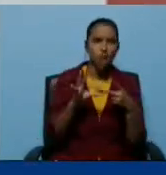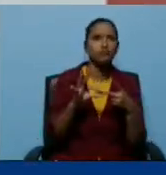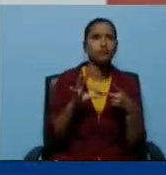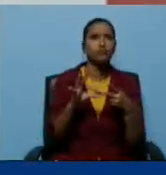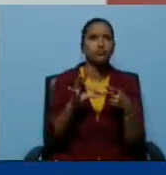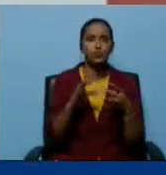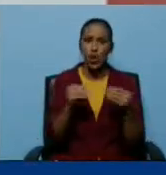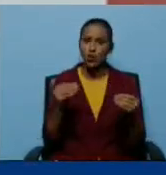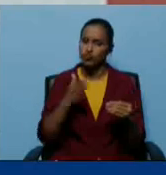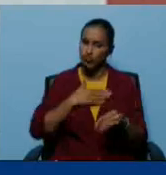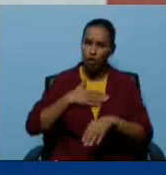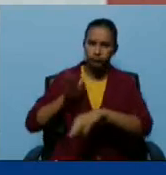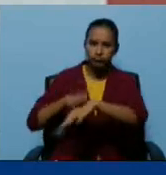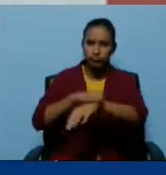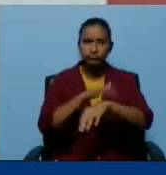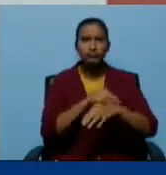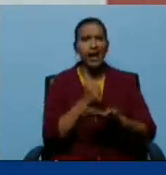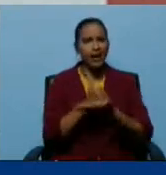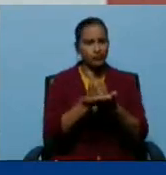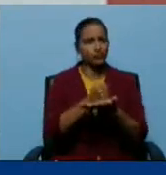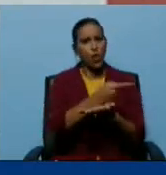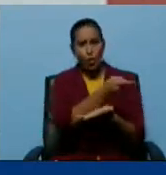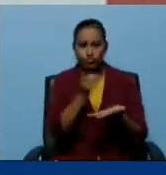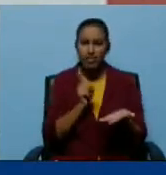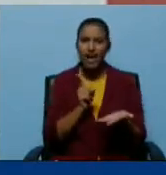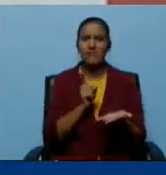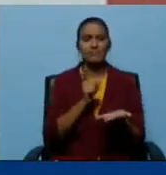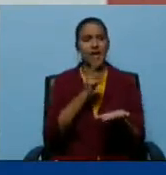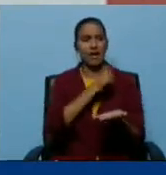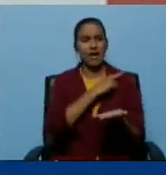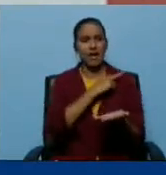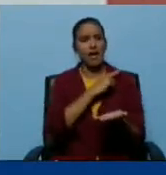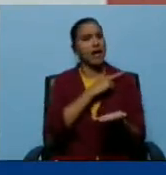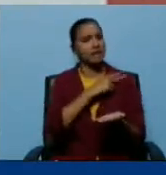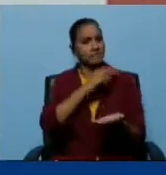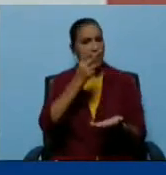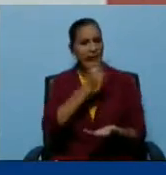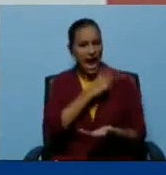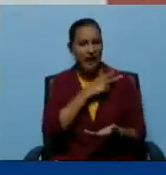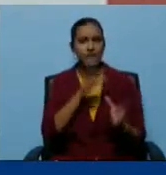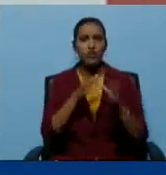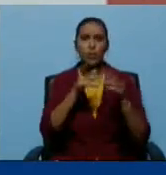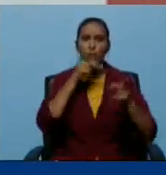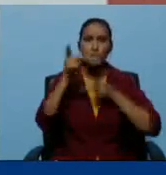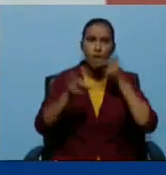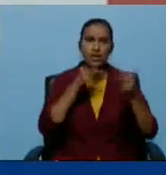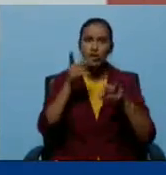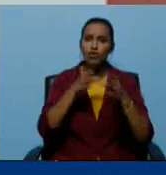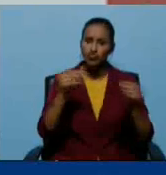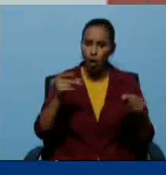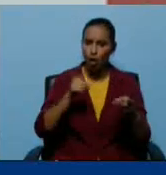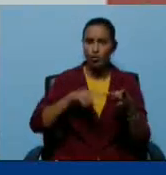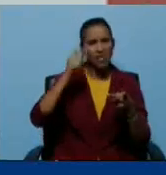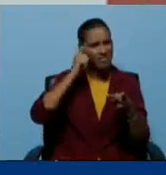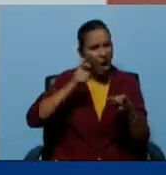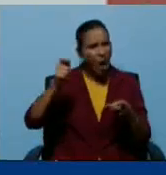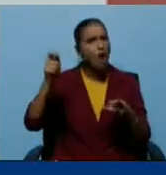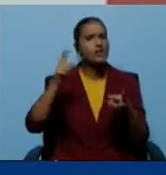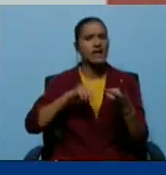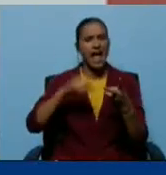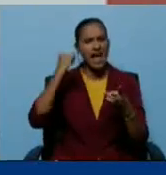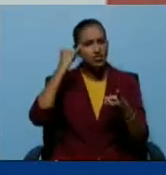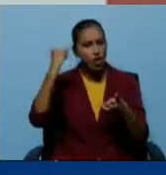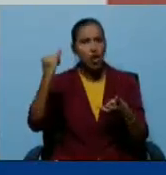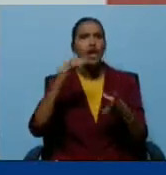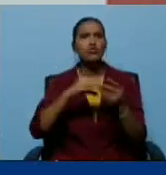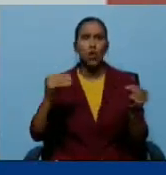ayuda a los que están encargados de esto en el partido, en el Gran Polo, pido ayuda política, teórica, ideológica, ideas